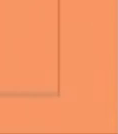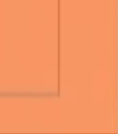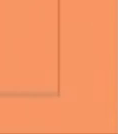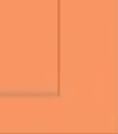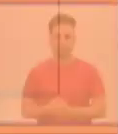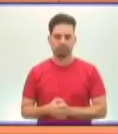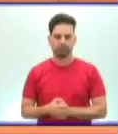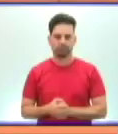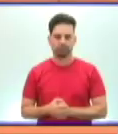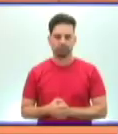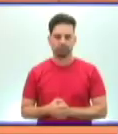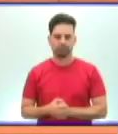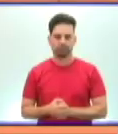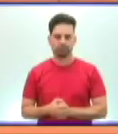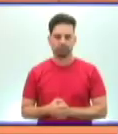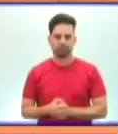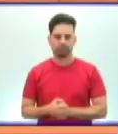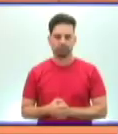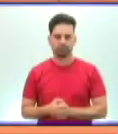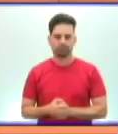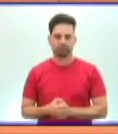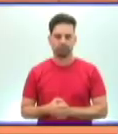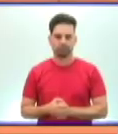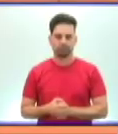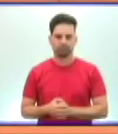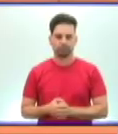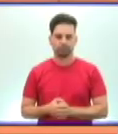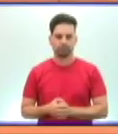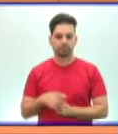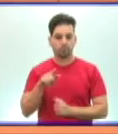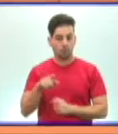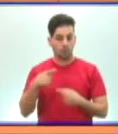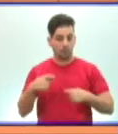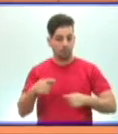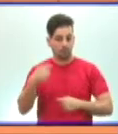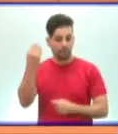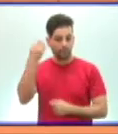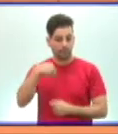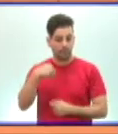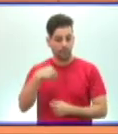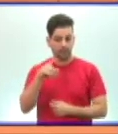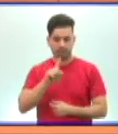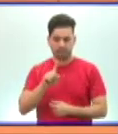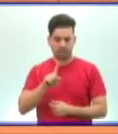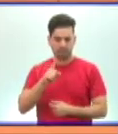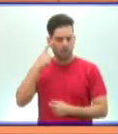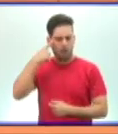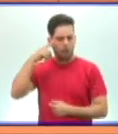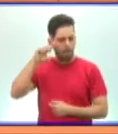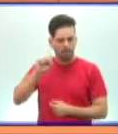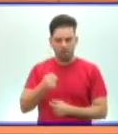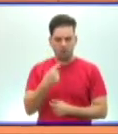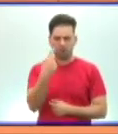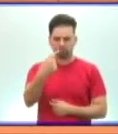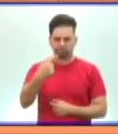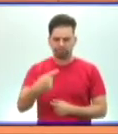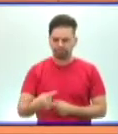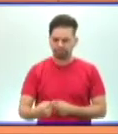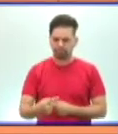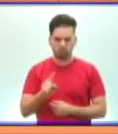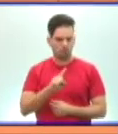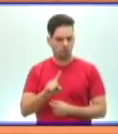Es importante que cuando hablemos de los problemas ambientales no aprendamos de memoria cada uno de ellos, sino que